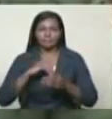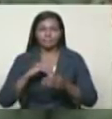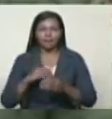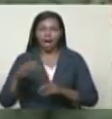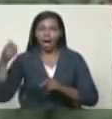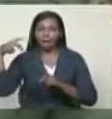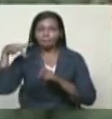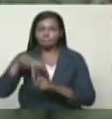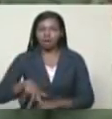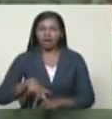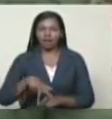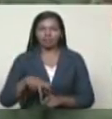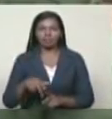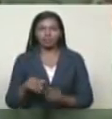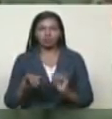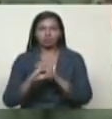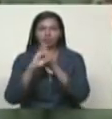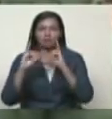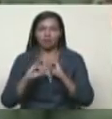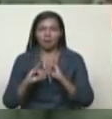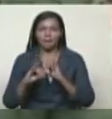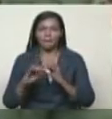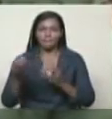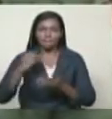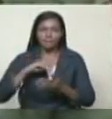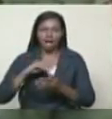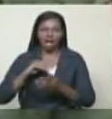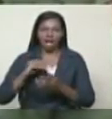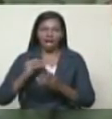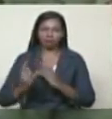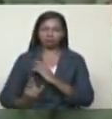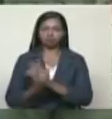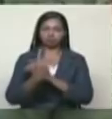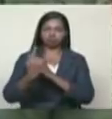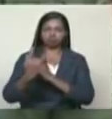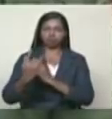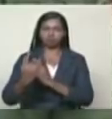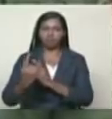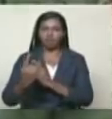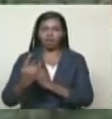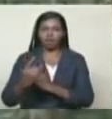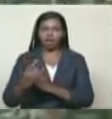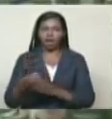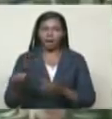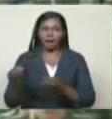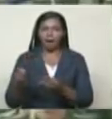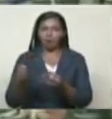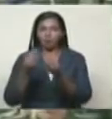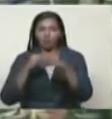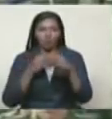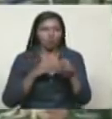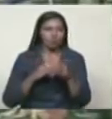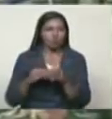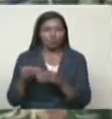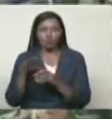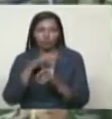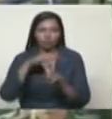Derrotar de tajo la traición, el complot y la conspiración.